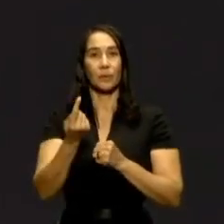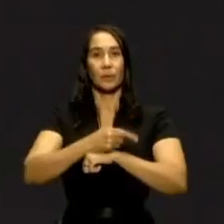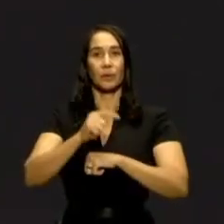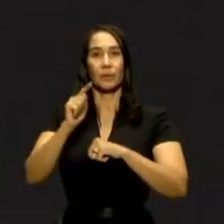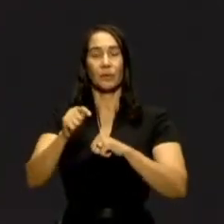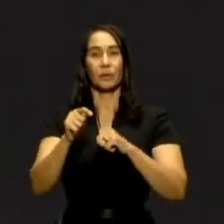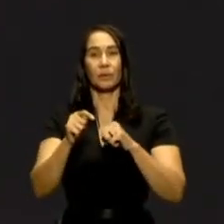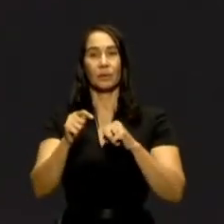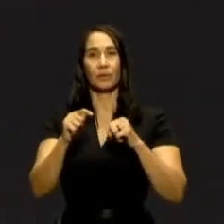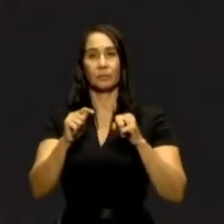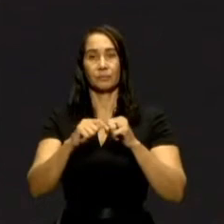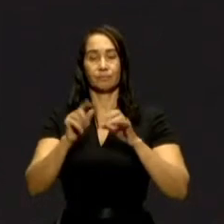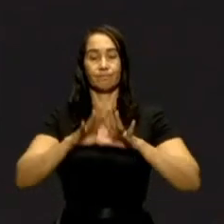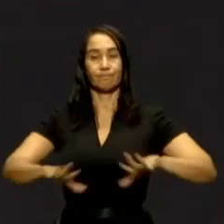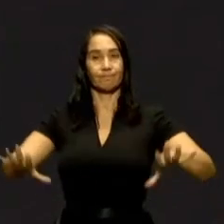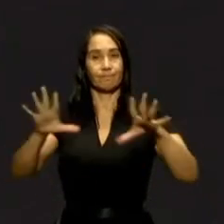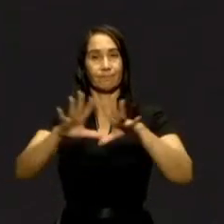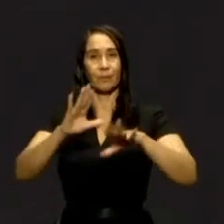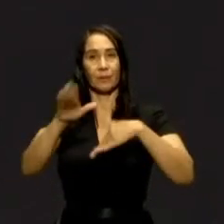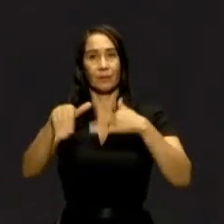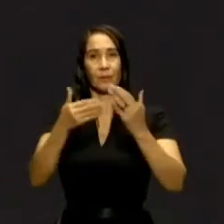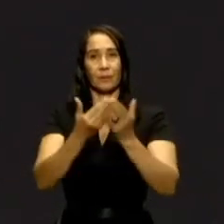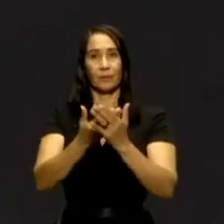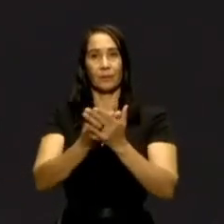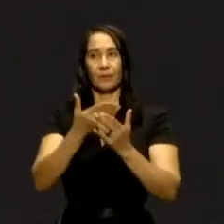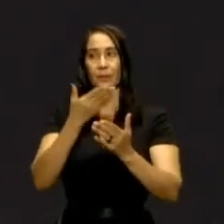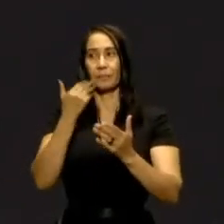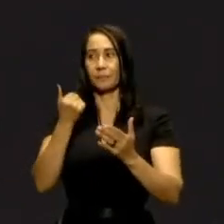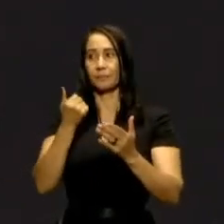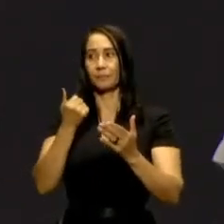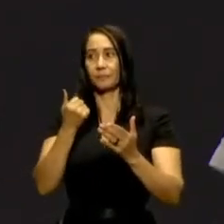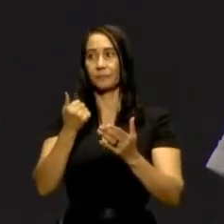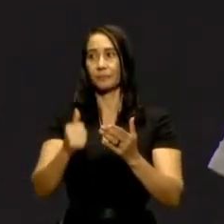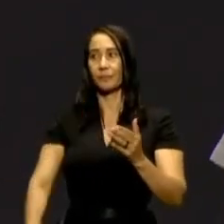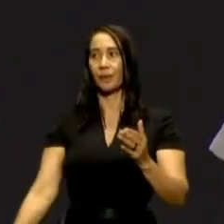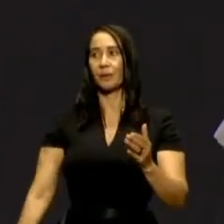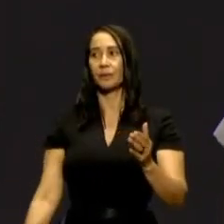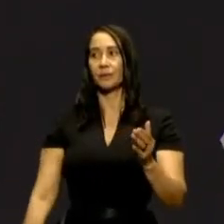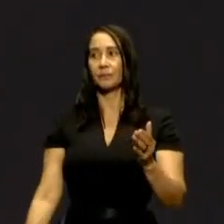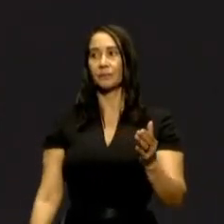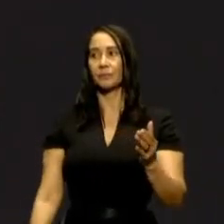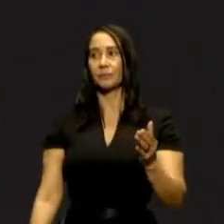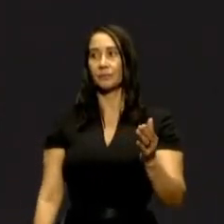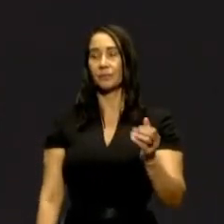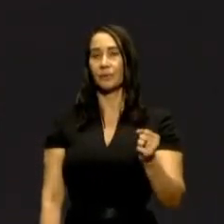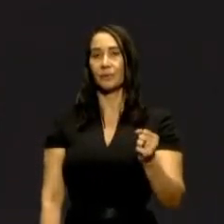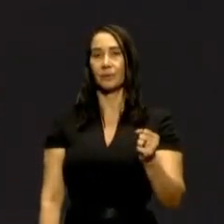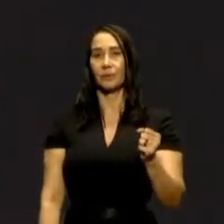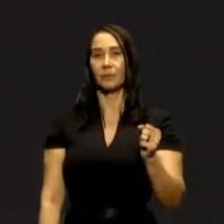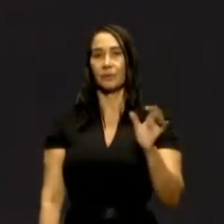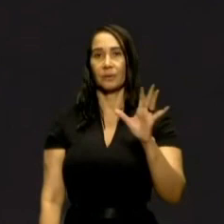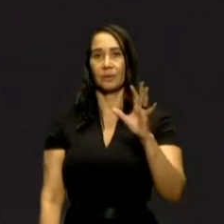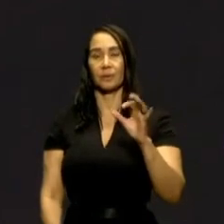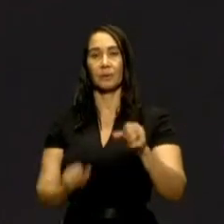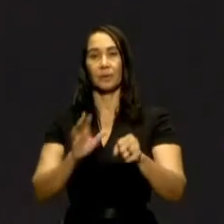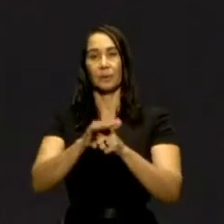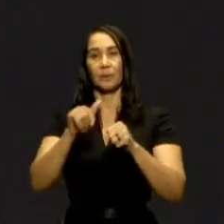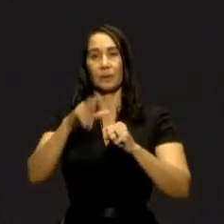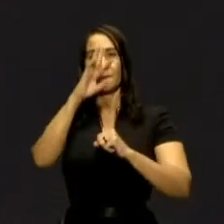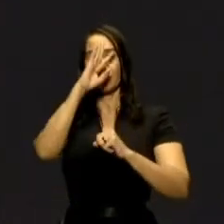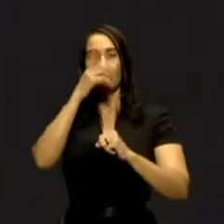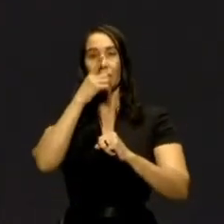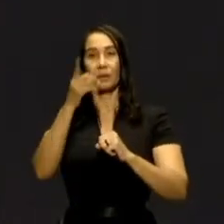una tendencia general hacia la mejora. Las pruebas PISA, como saben, se aplican en la